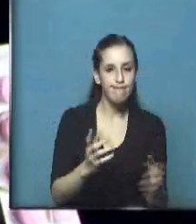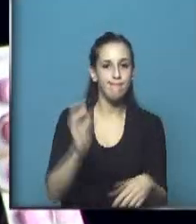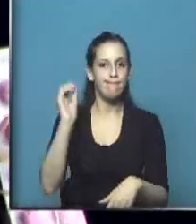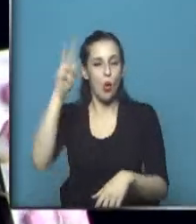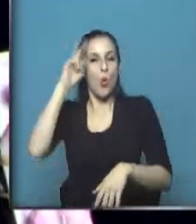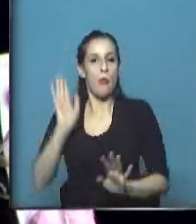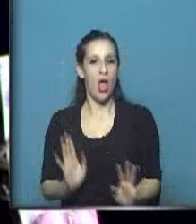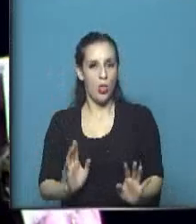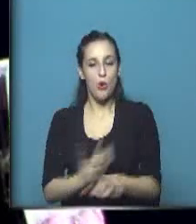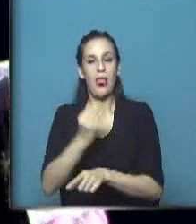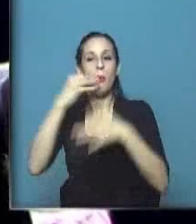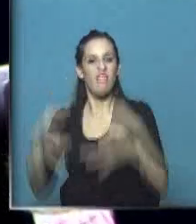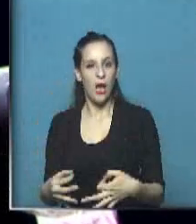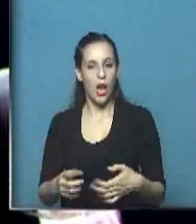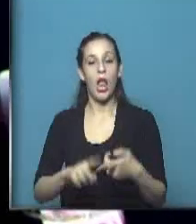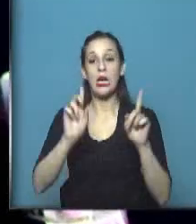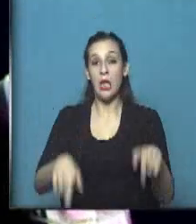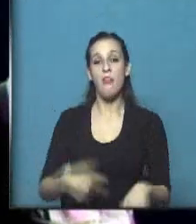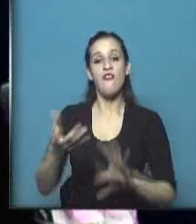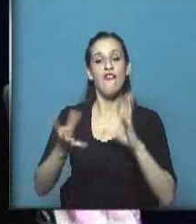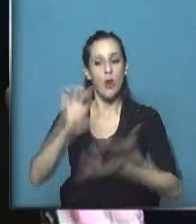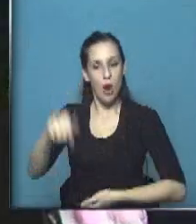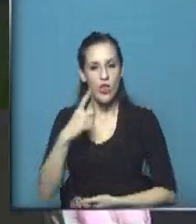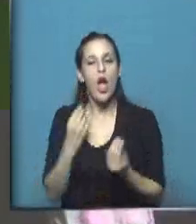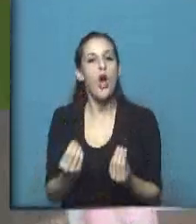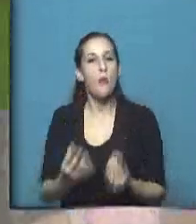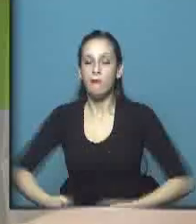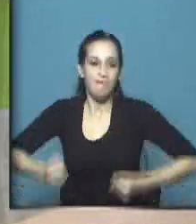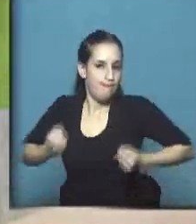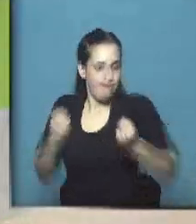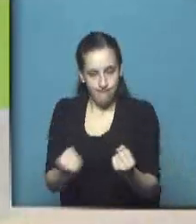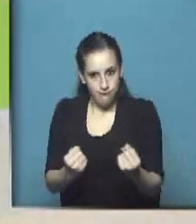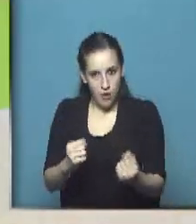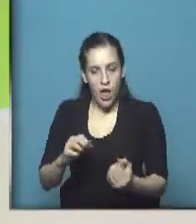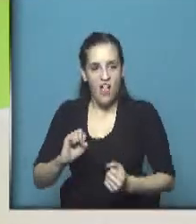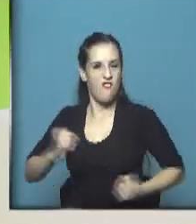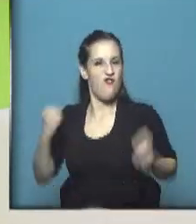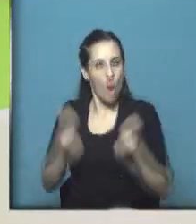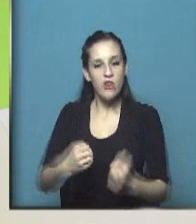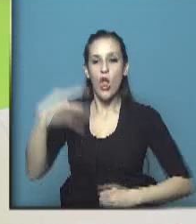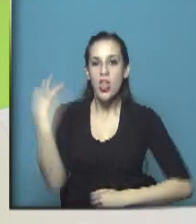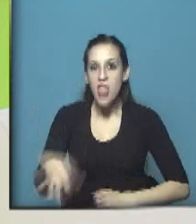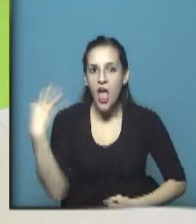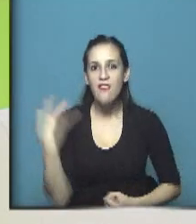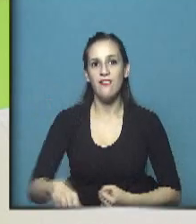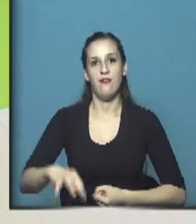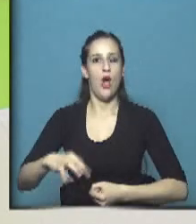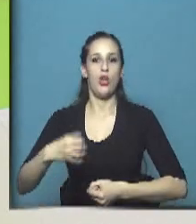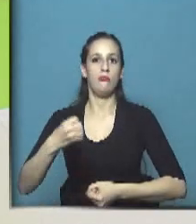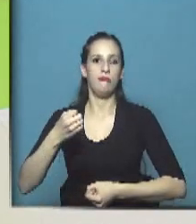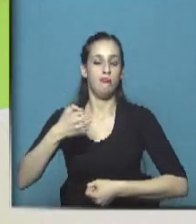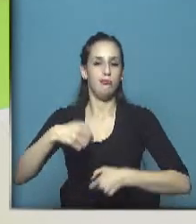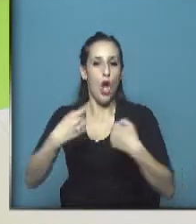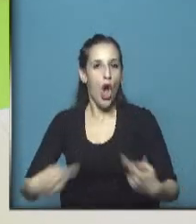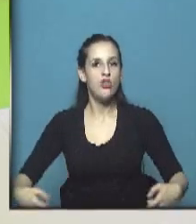del superpoderoso, insisto mucho, ¿no? Esta cosa de debo cumplir con determinadas expectativas,